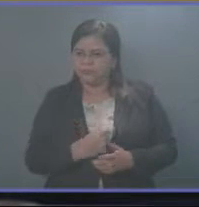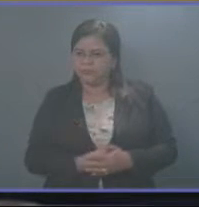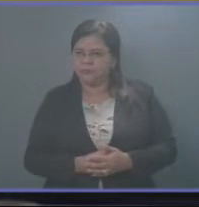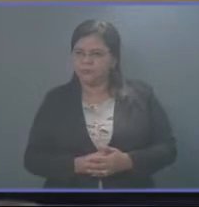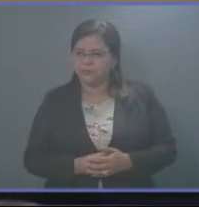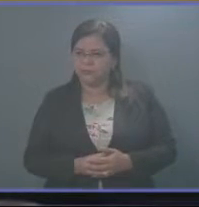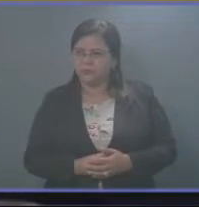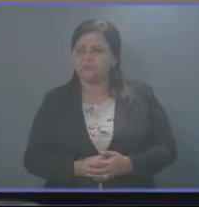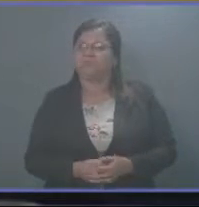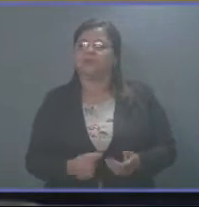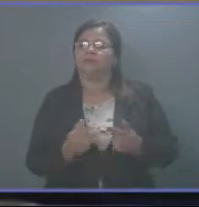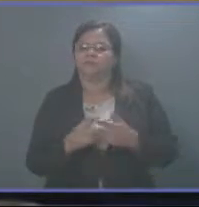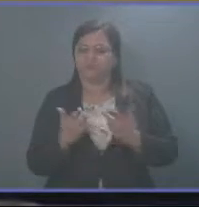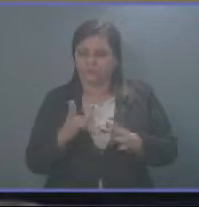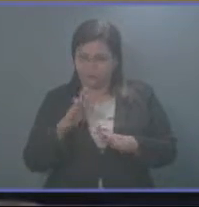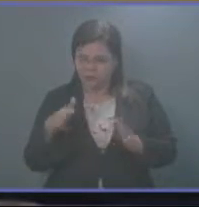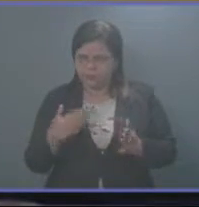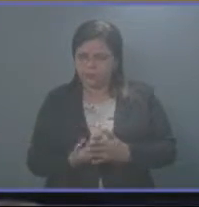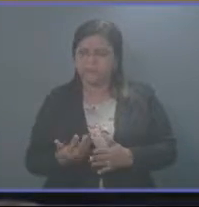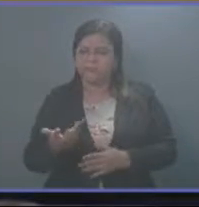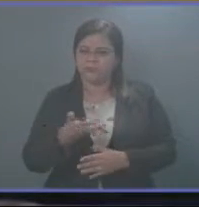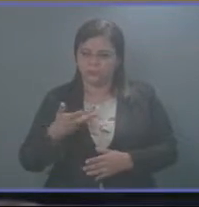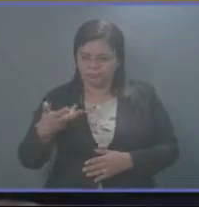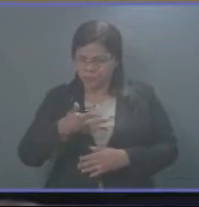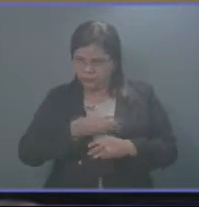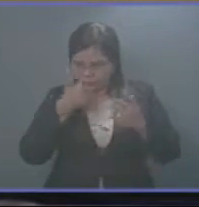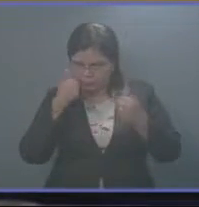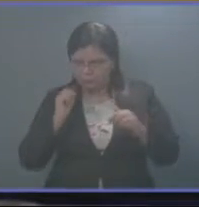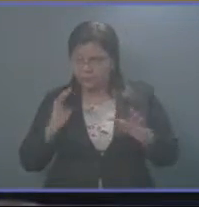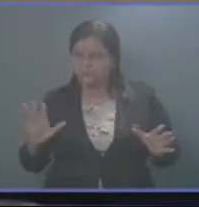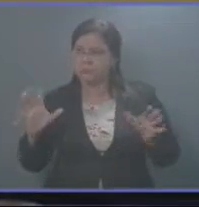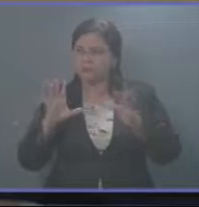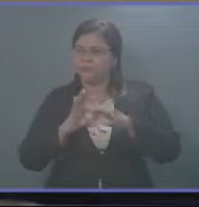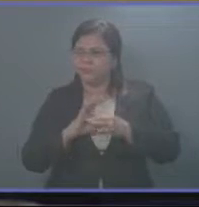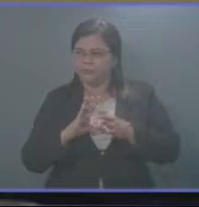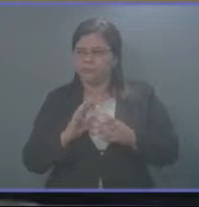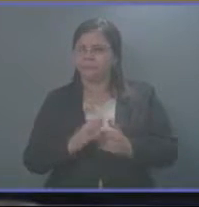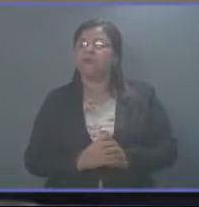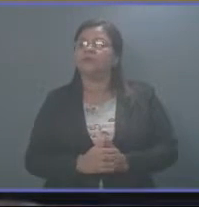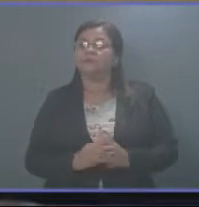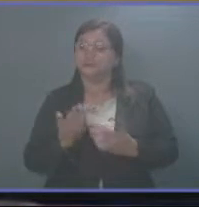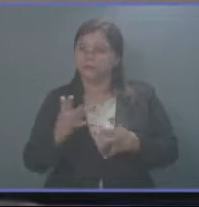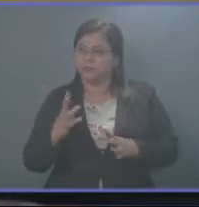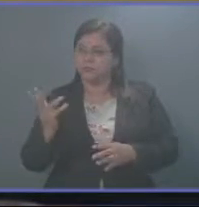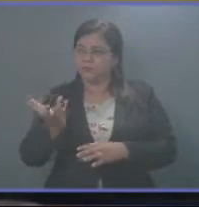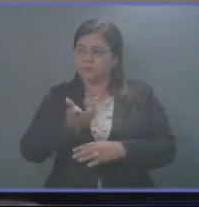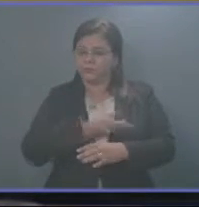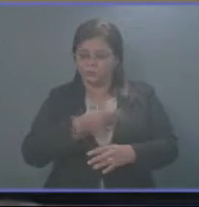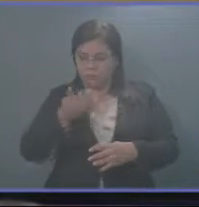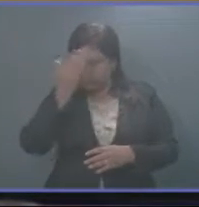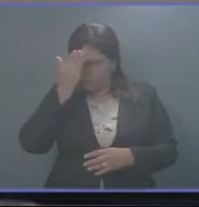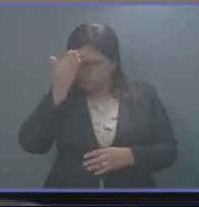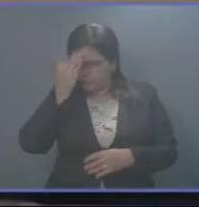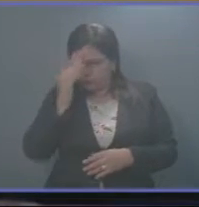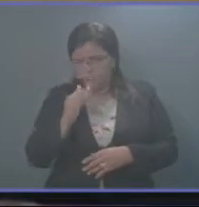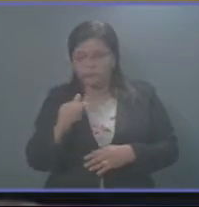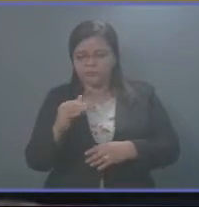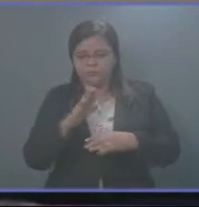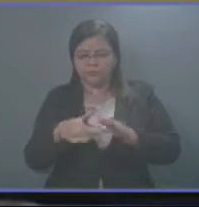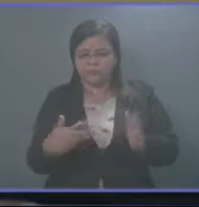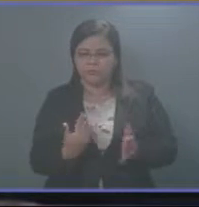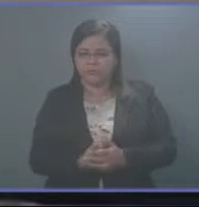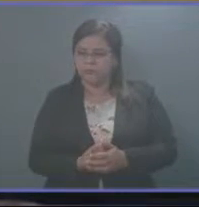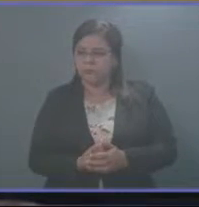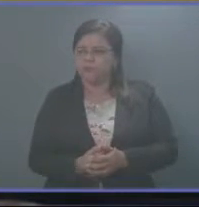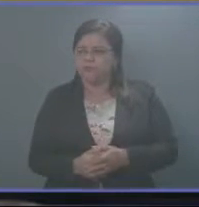En razón de lo anterior, la comisión dictamina en sentido favorable, así el dictamen que hace el conocimiento del honorable Pleno Legislativo